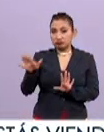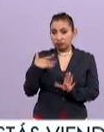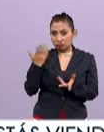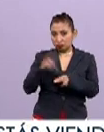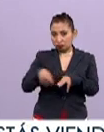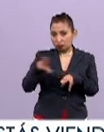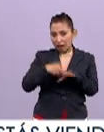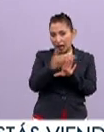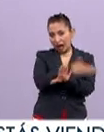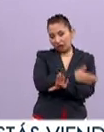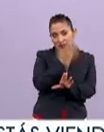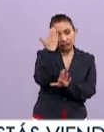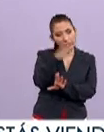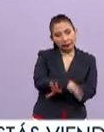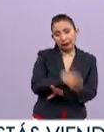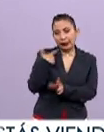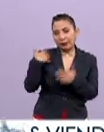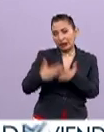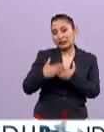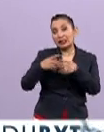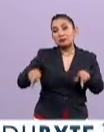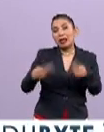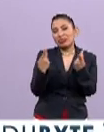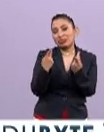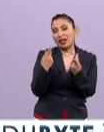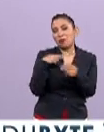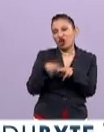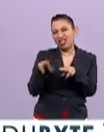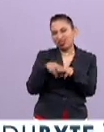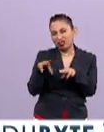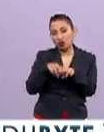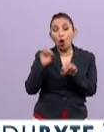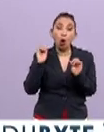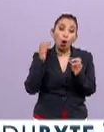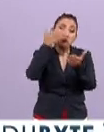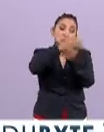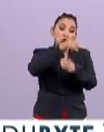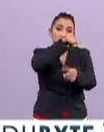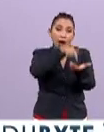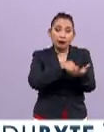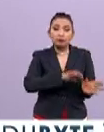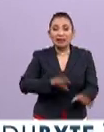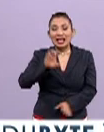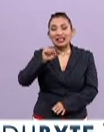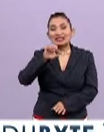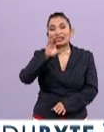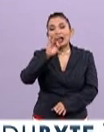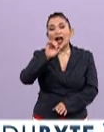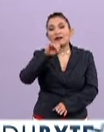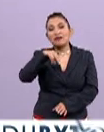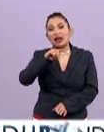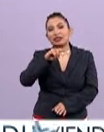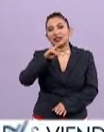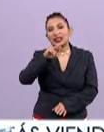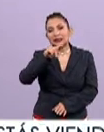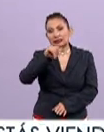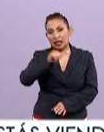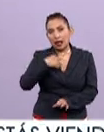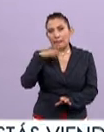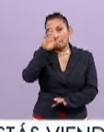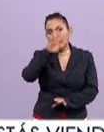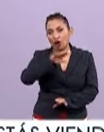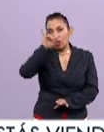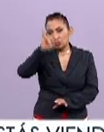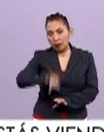de comprar los boletos antes, ya sabe usted, uh-huh. Empresas que venden los boletos. Todo tal. Está facilísimo. Y la Escafandrista está, va a estar